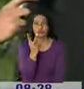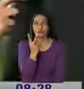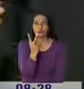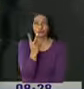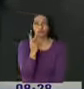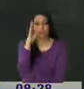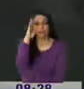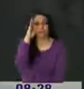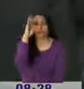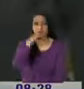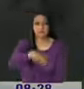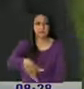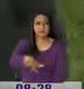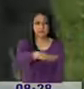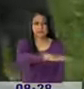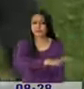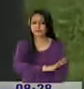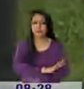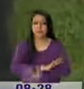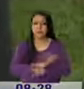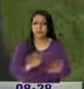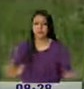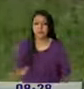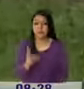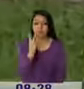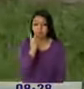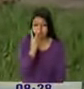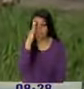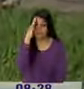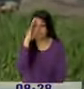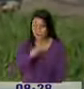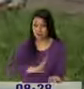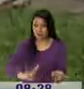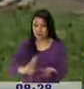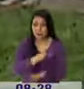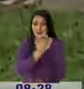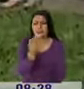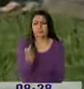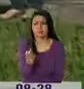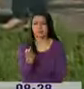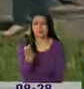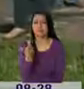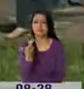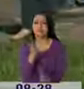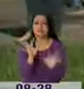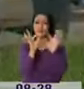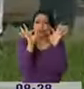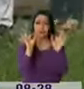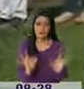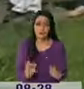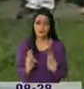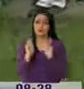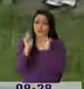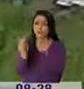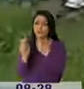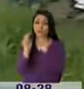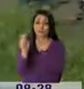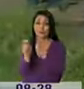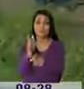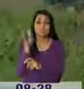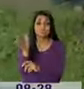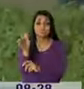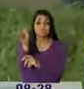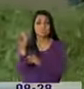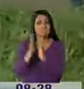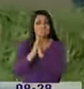dos policías para el sector. Entonces, a lo cual ya hemos gestionado la cuestión de los oficios del ERQ2 para que